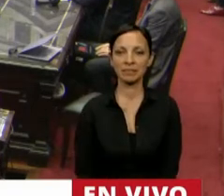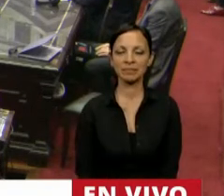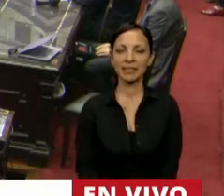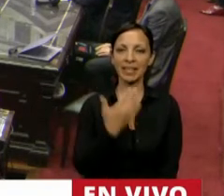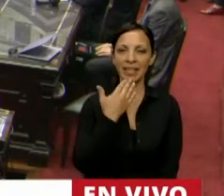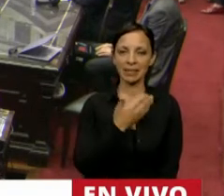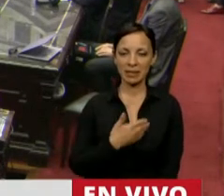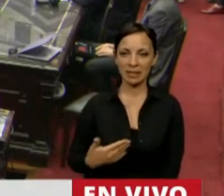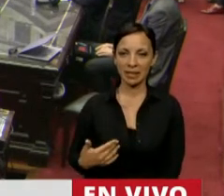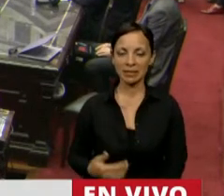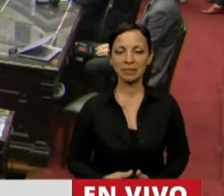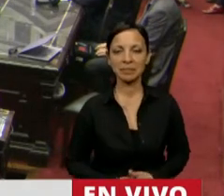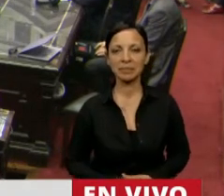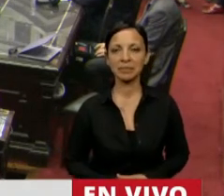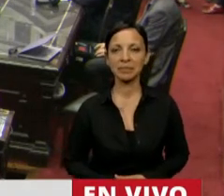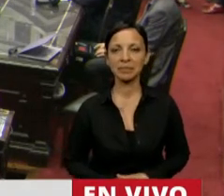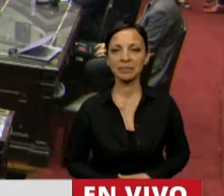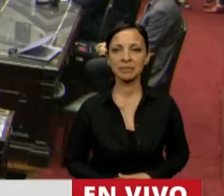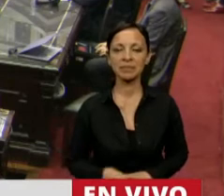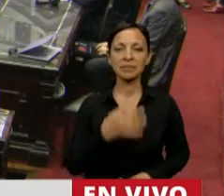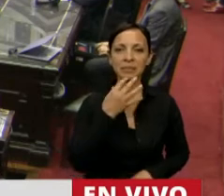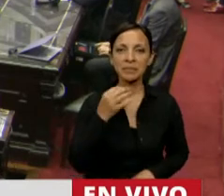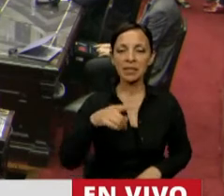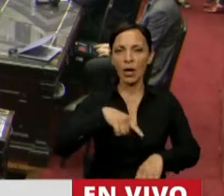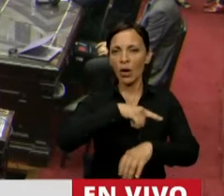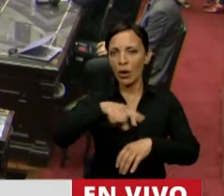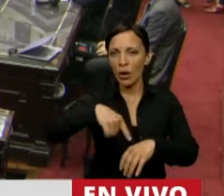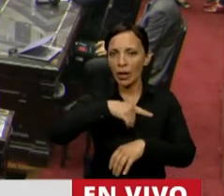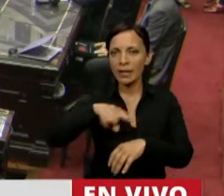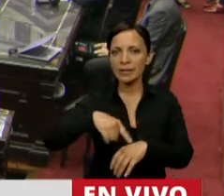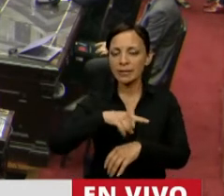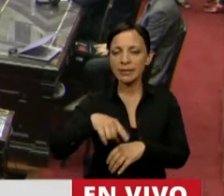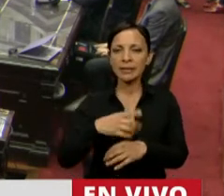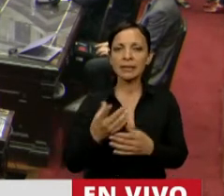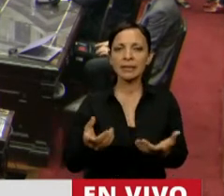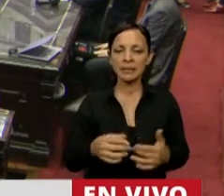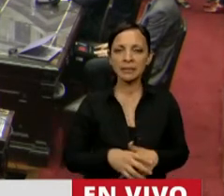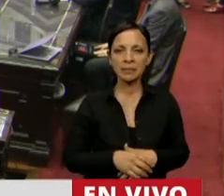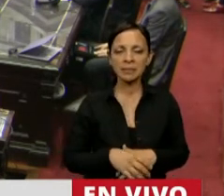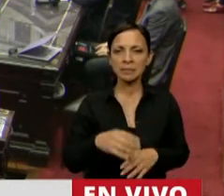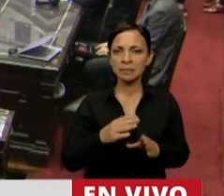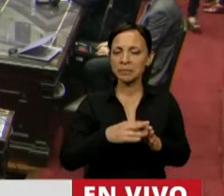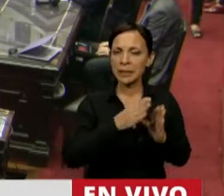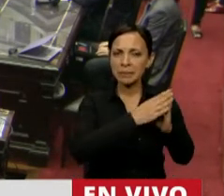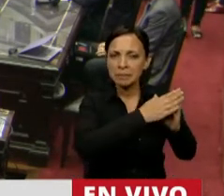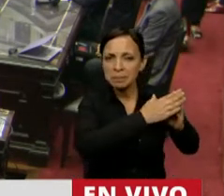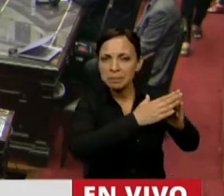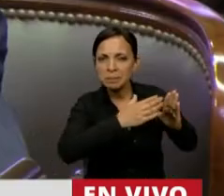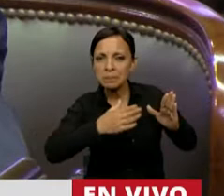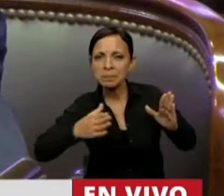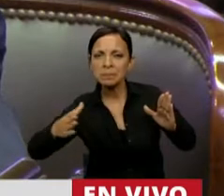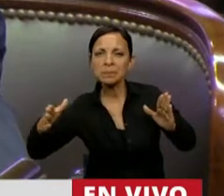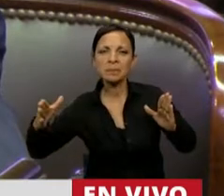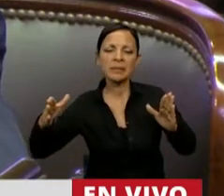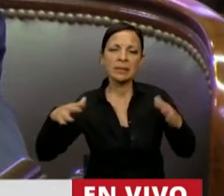Gracias, presidente. La verdad que en estas largas horas hemos asistido de punta a punta